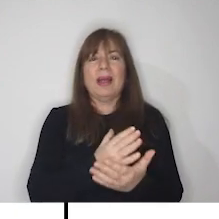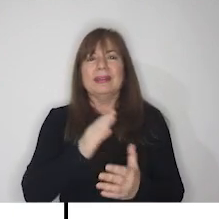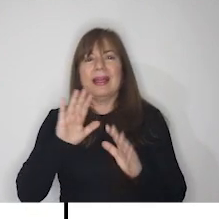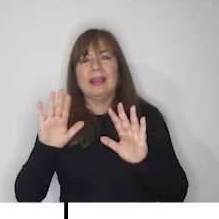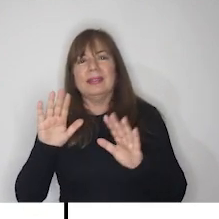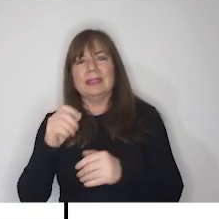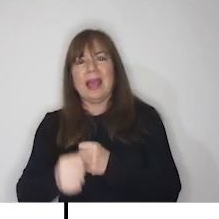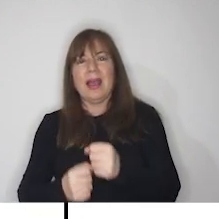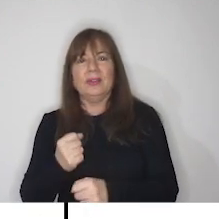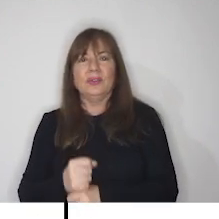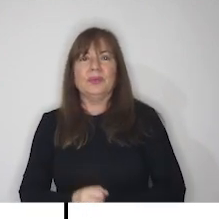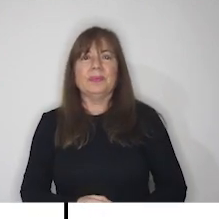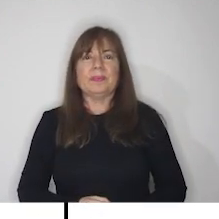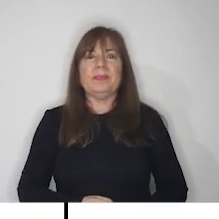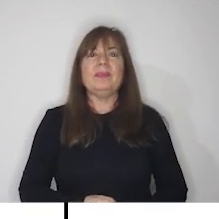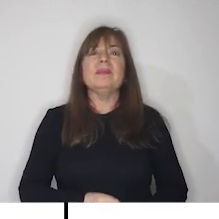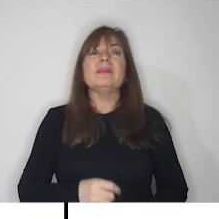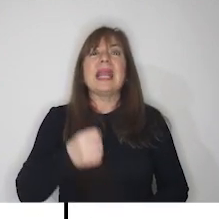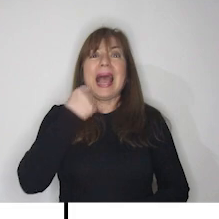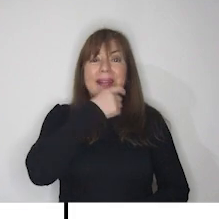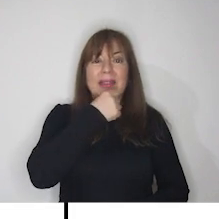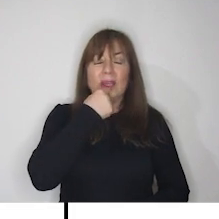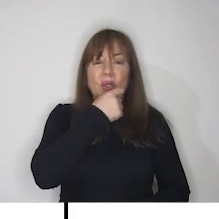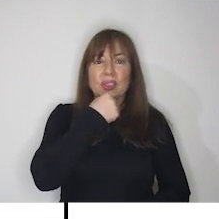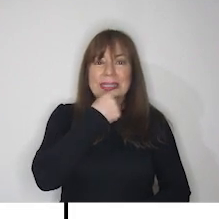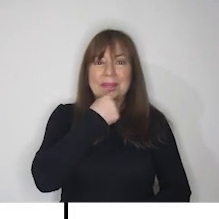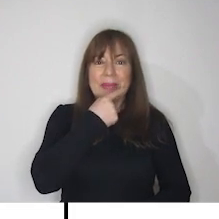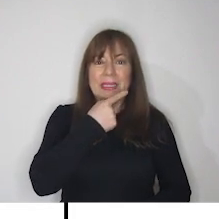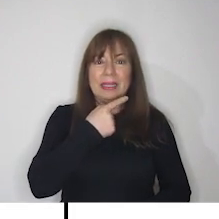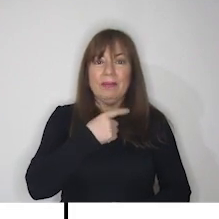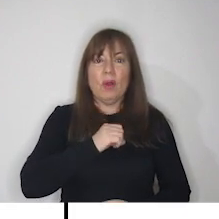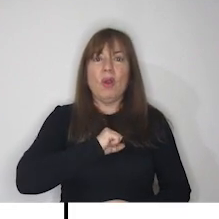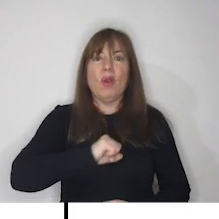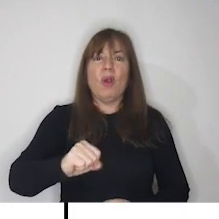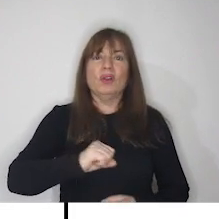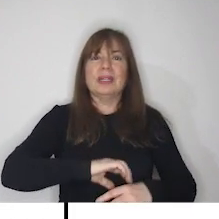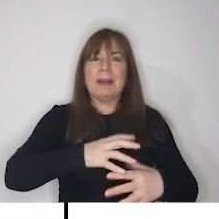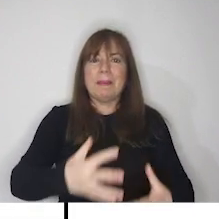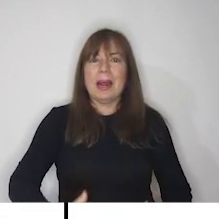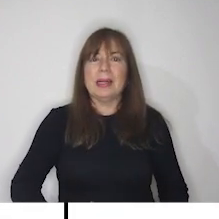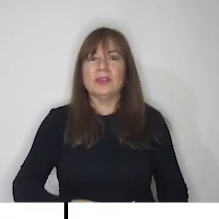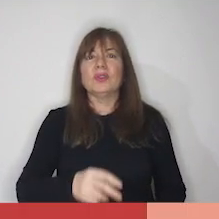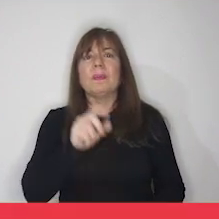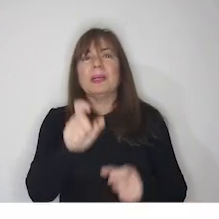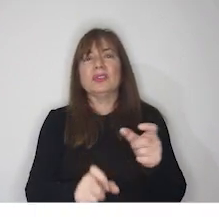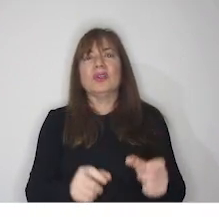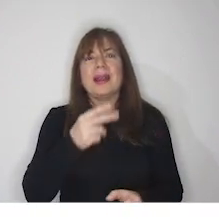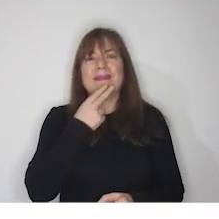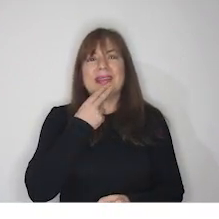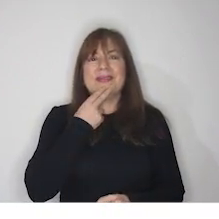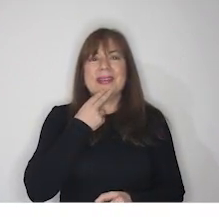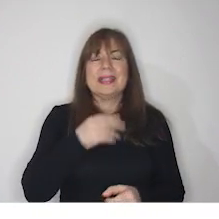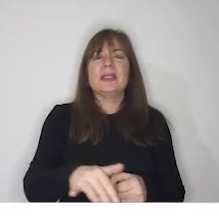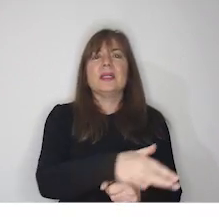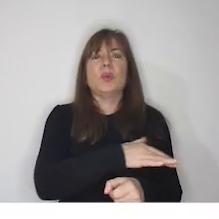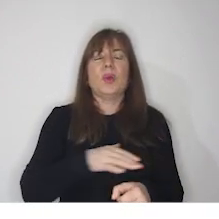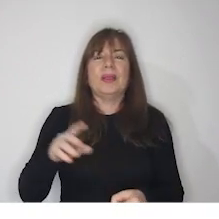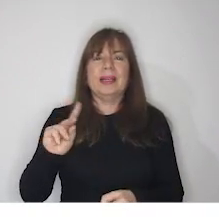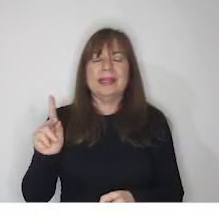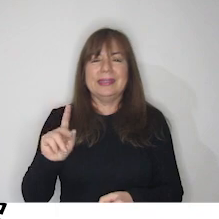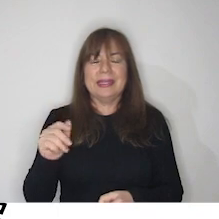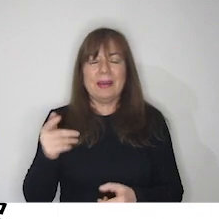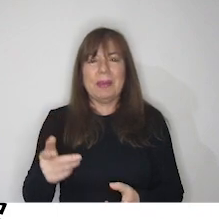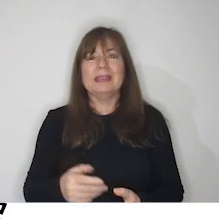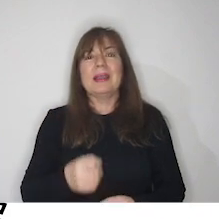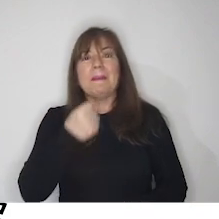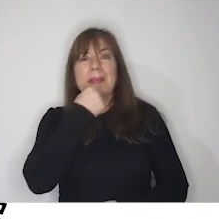profesional, existen de cobre y hormonales y duran entre 5 a 10 años. 4.3. Anticonceptivos y personas